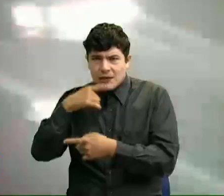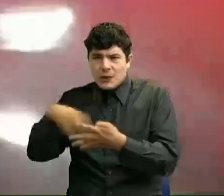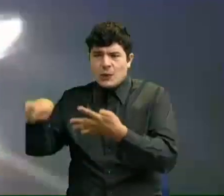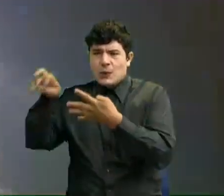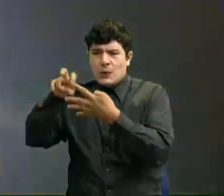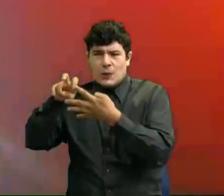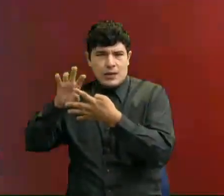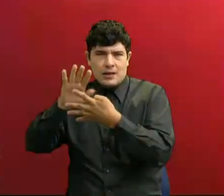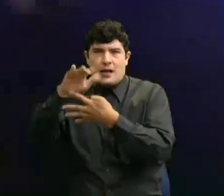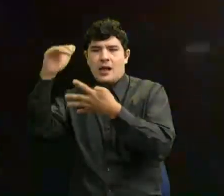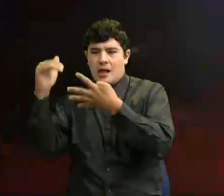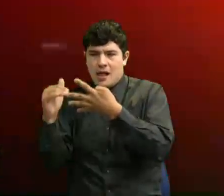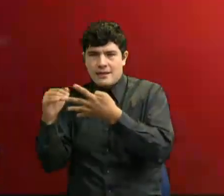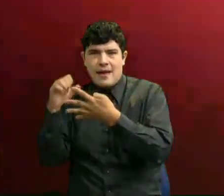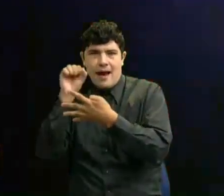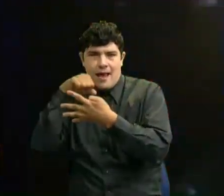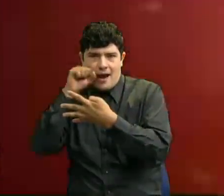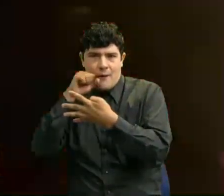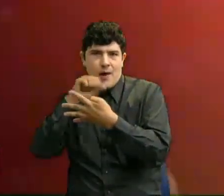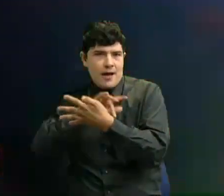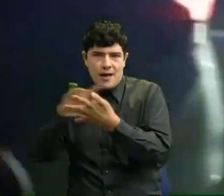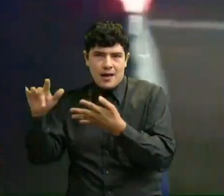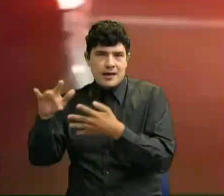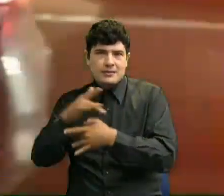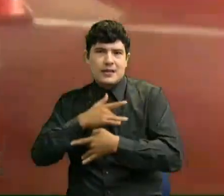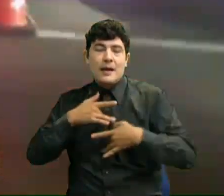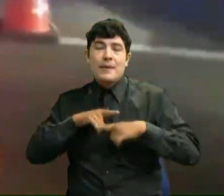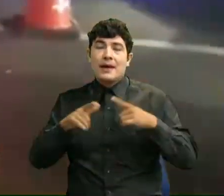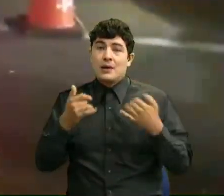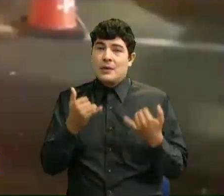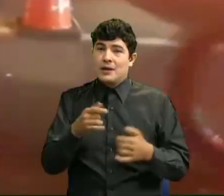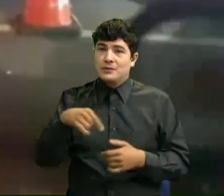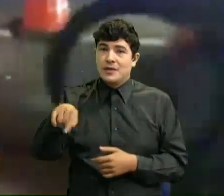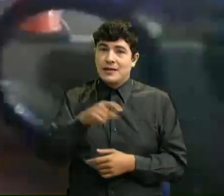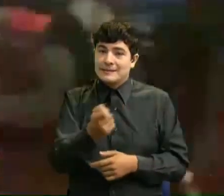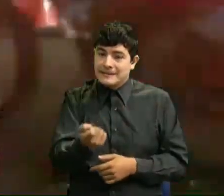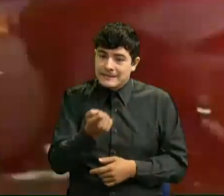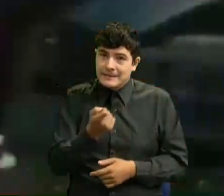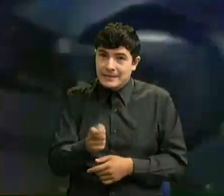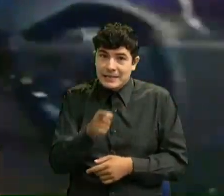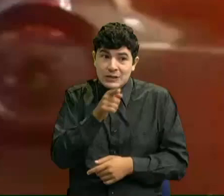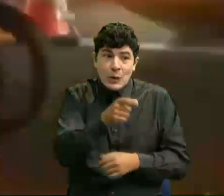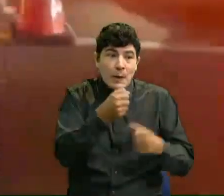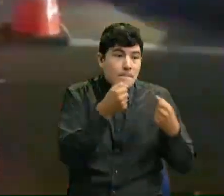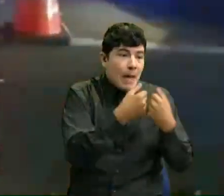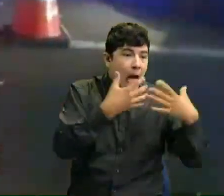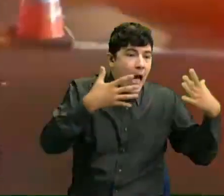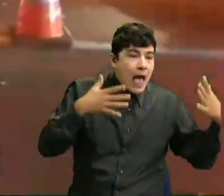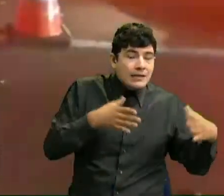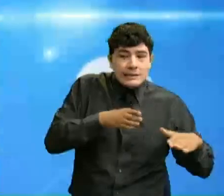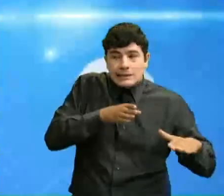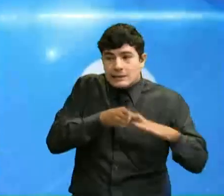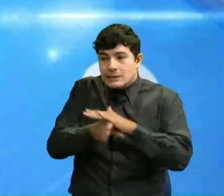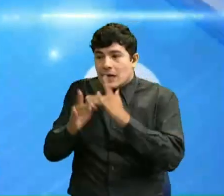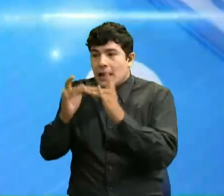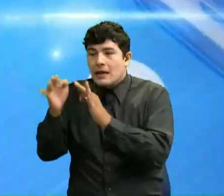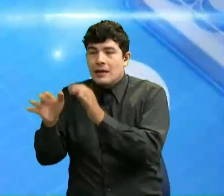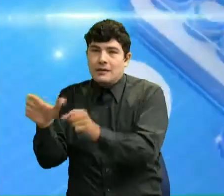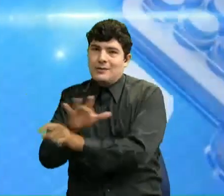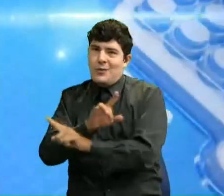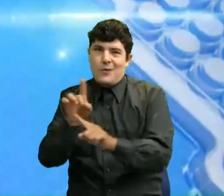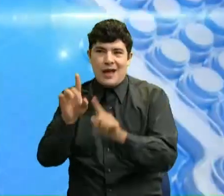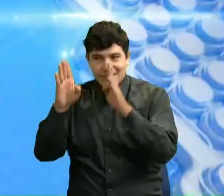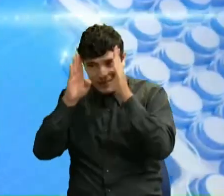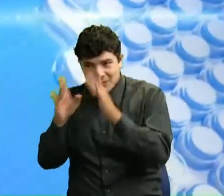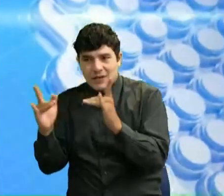a naranja, no hay que bajar la guardia toda vez que requerimos todos estos espacios hospitalarios para atender COVID. El funcionario